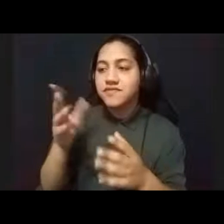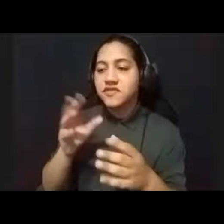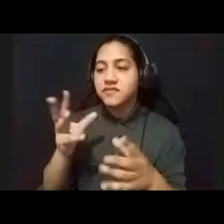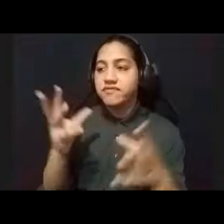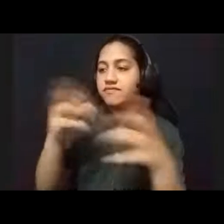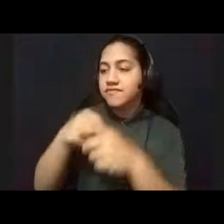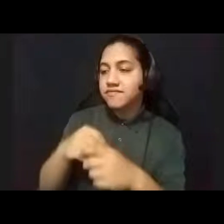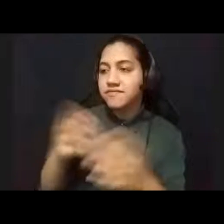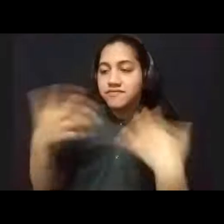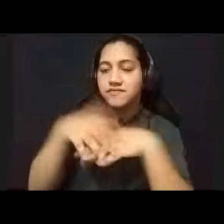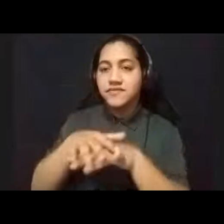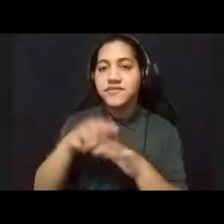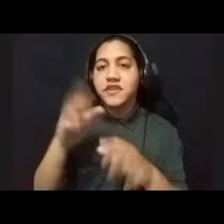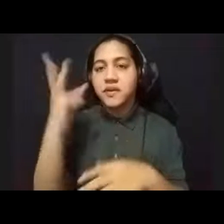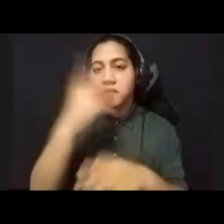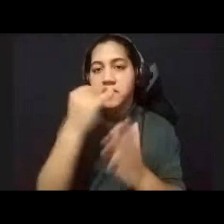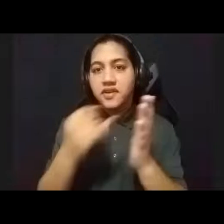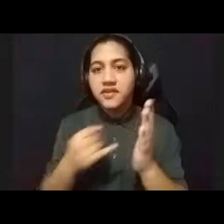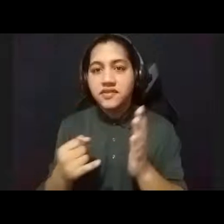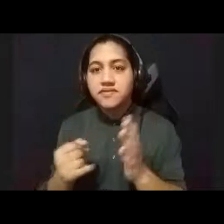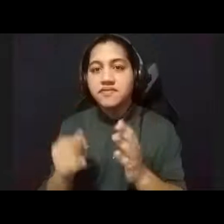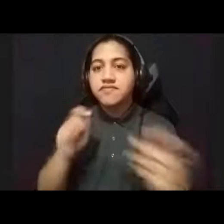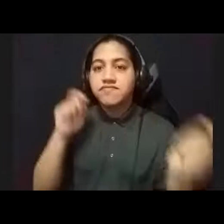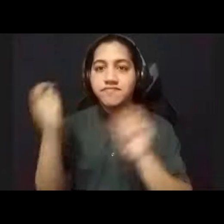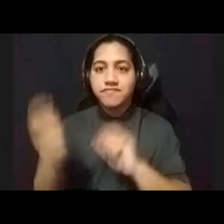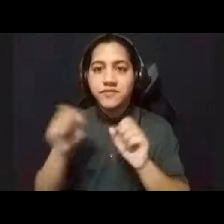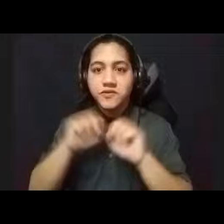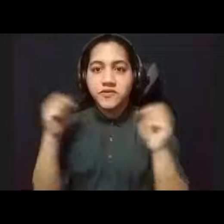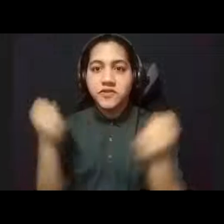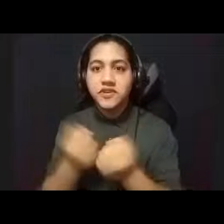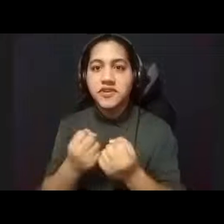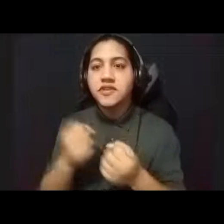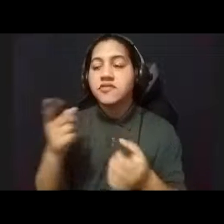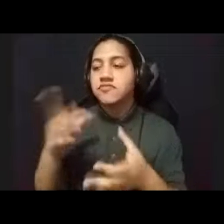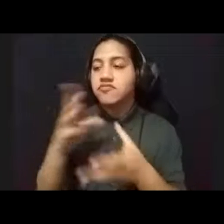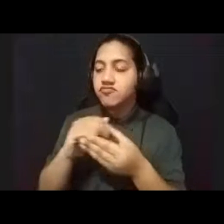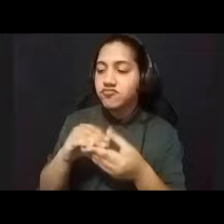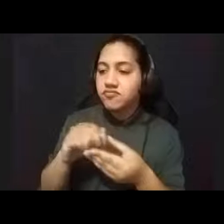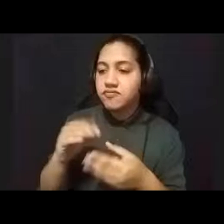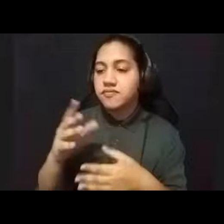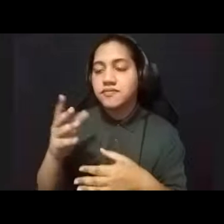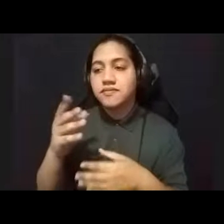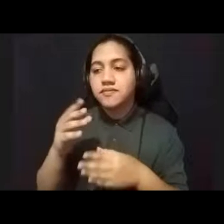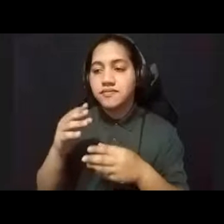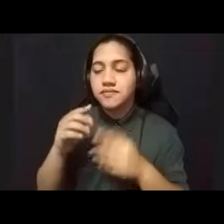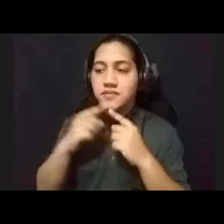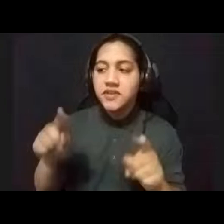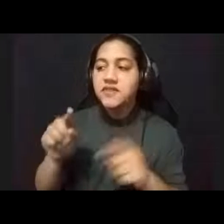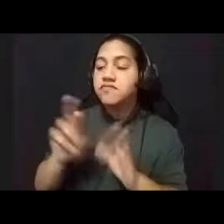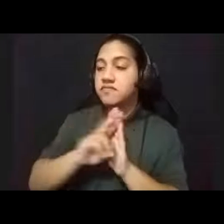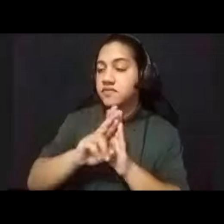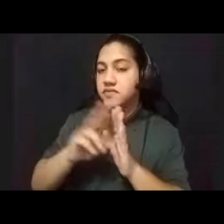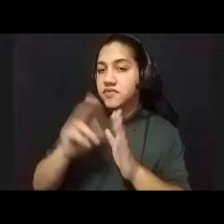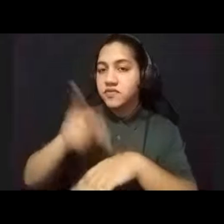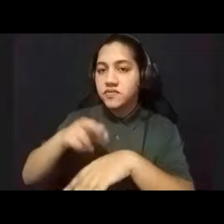bellas artes como herramienta de transformación social. Es narradora oral y además de representar a Puerto Rico en festivales